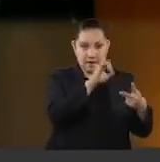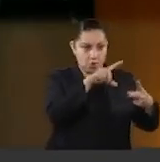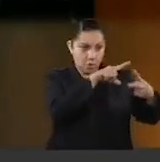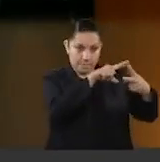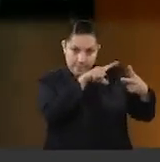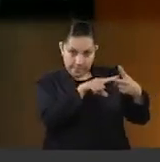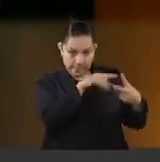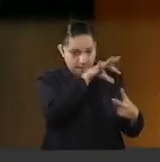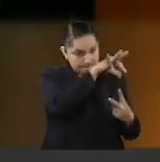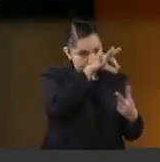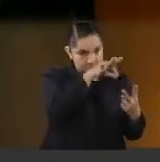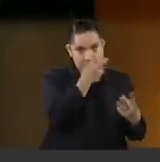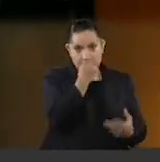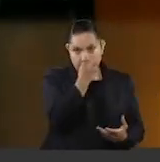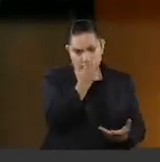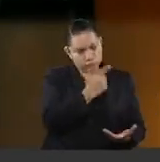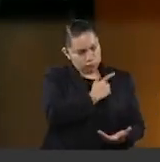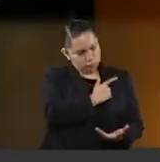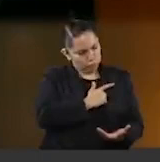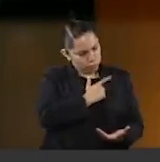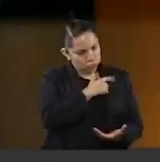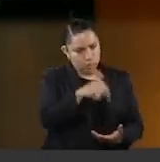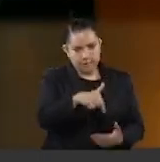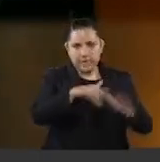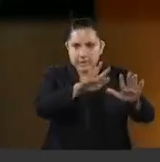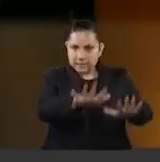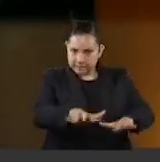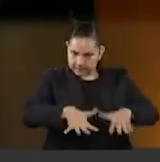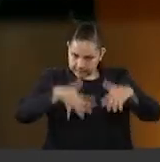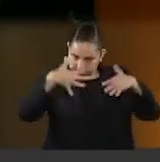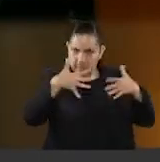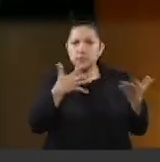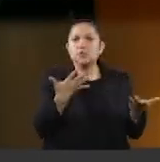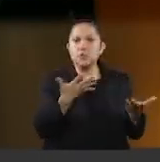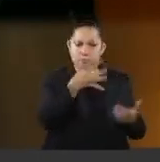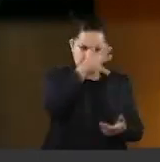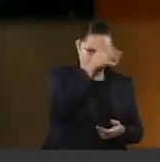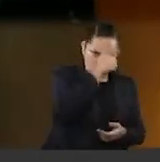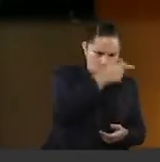que es un gusto concurrir a esta sesión y poder anunciar nuestro voto a favor.